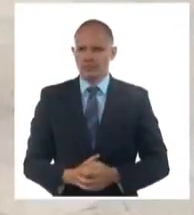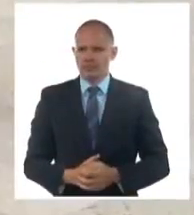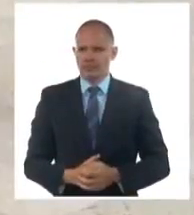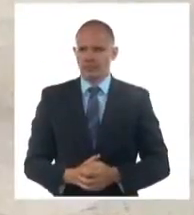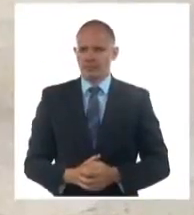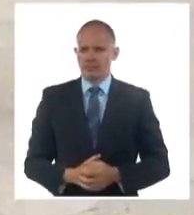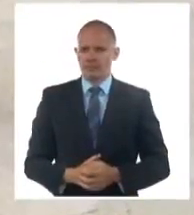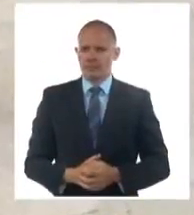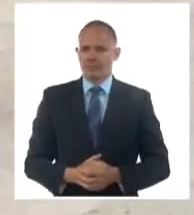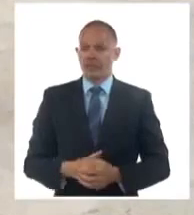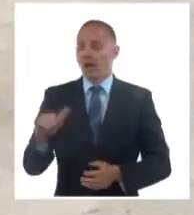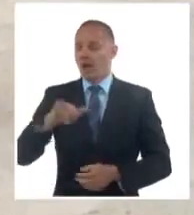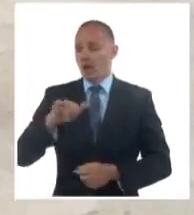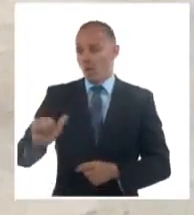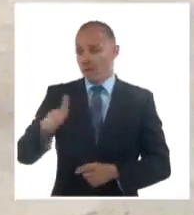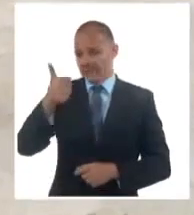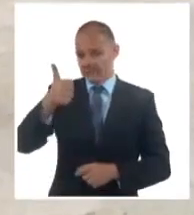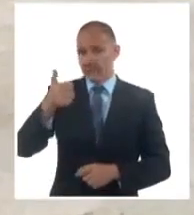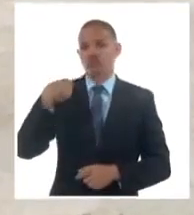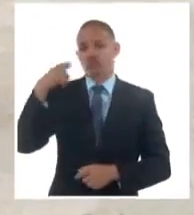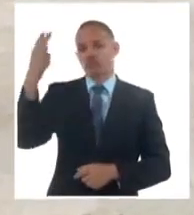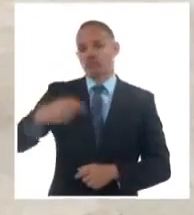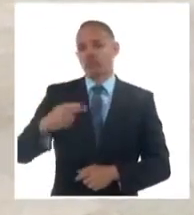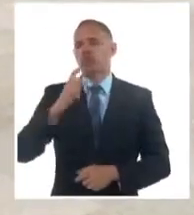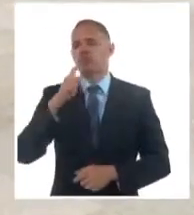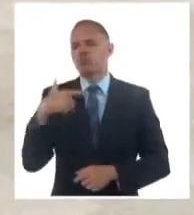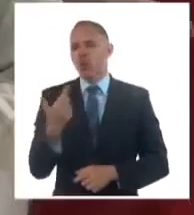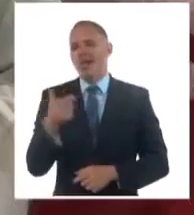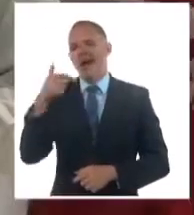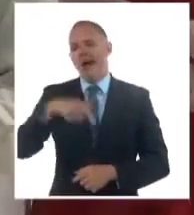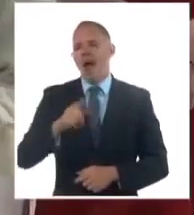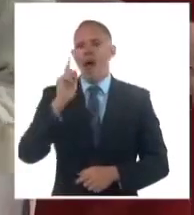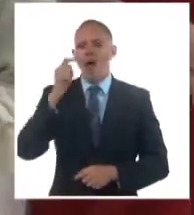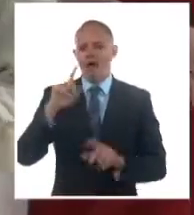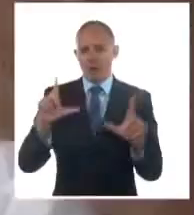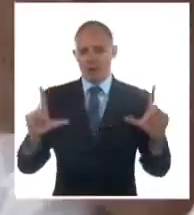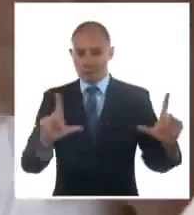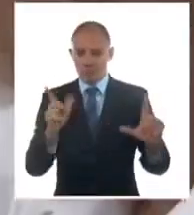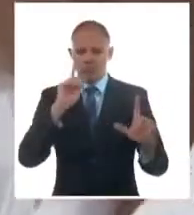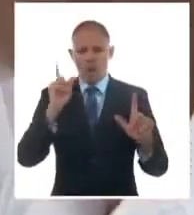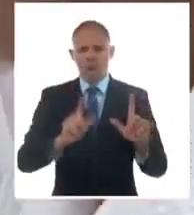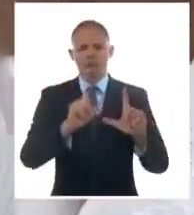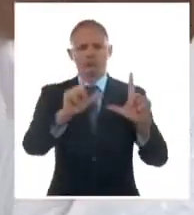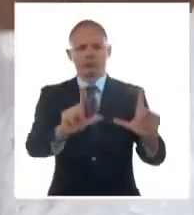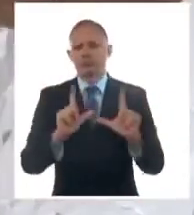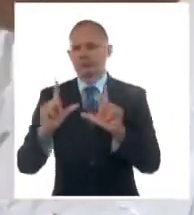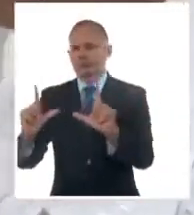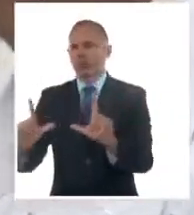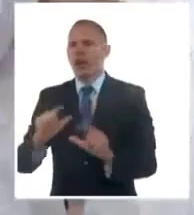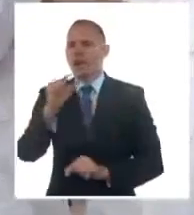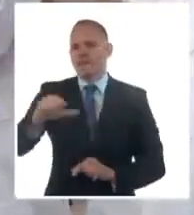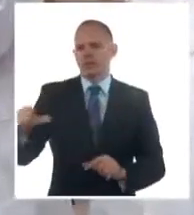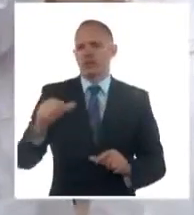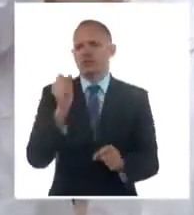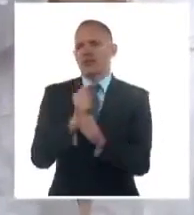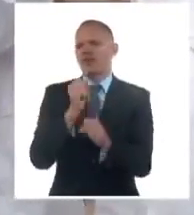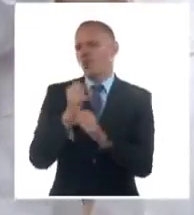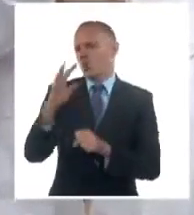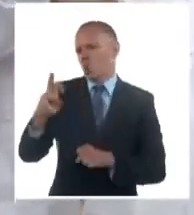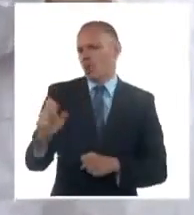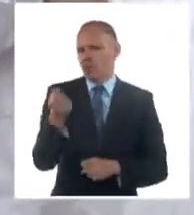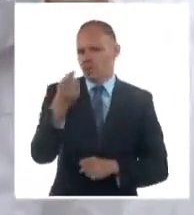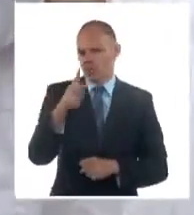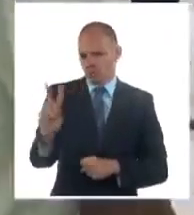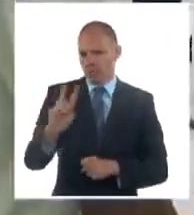por decretos presidenciales recibieron la Orden Lázaro Peña de primer grado 12 trabajadores y el Instituto